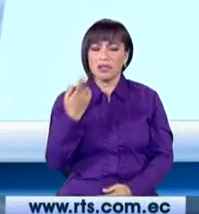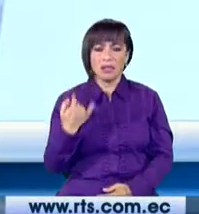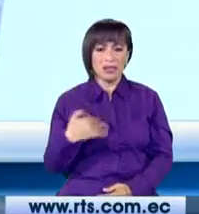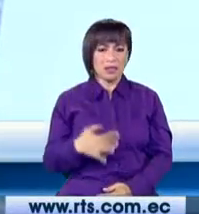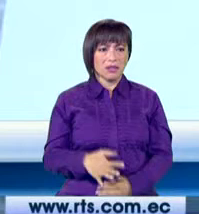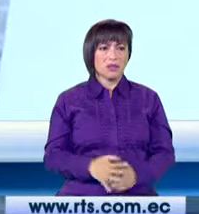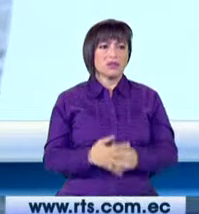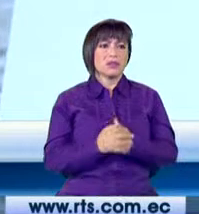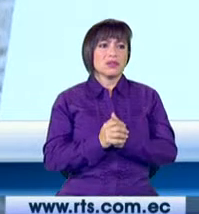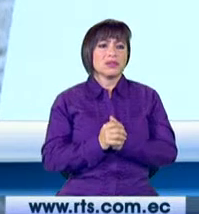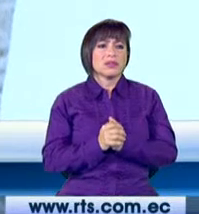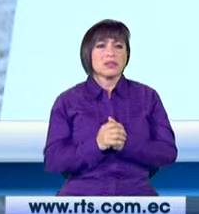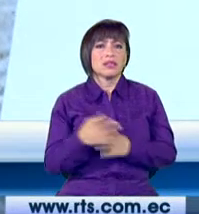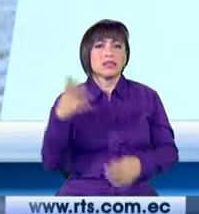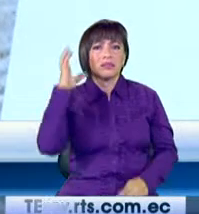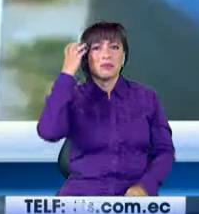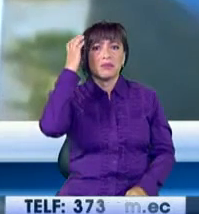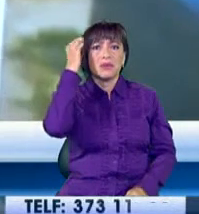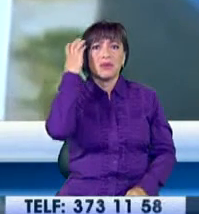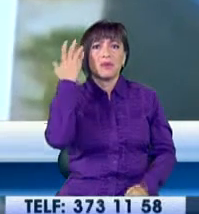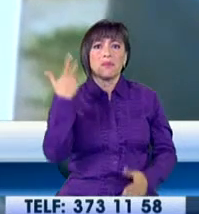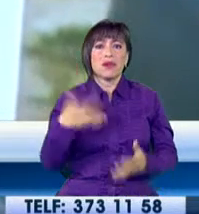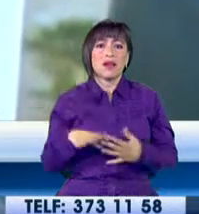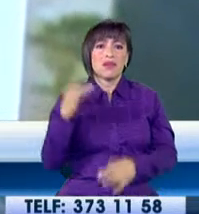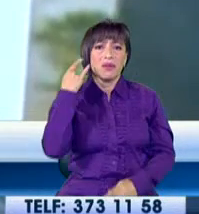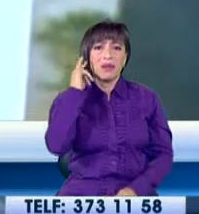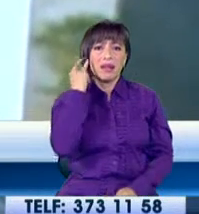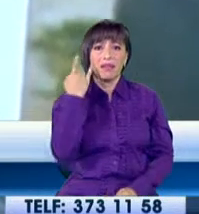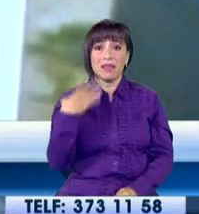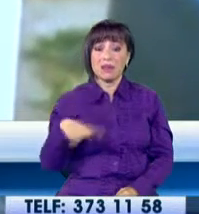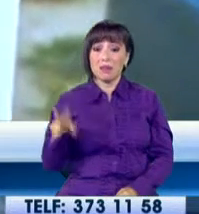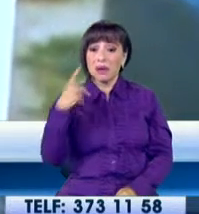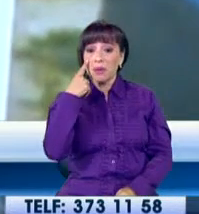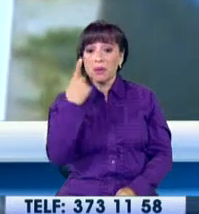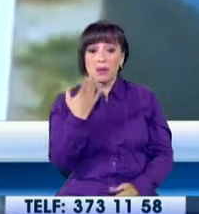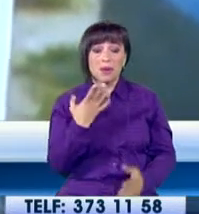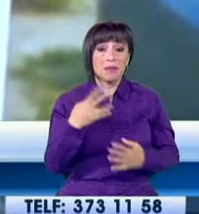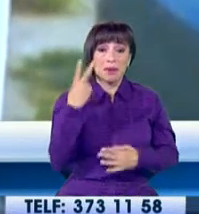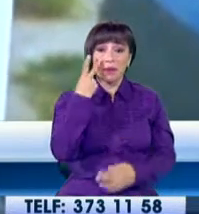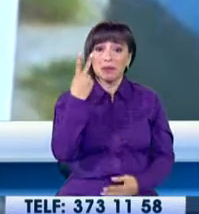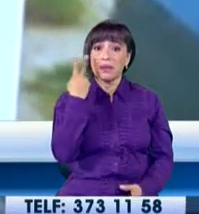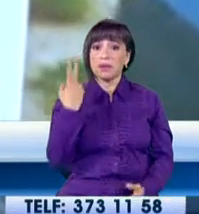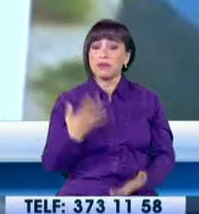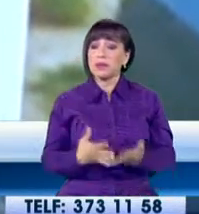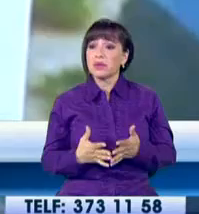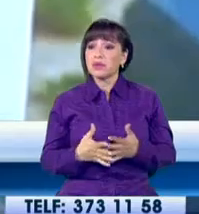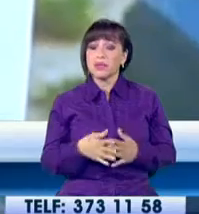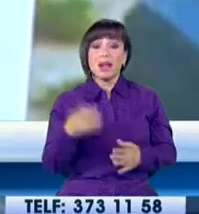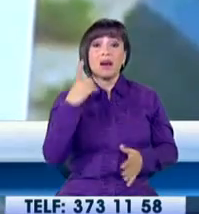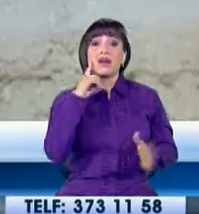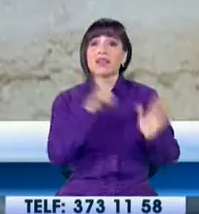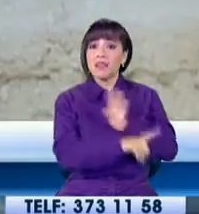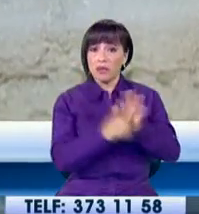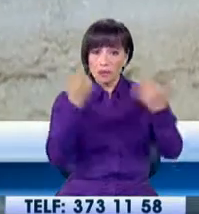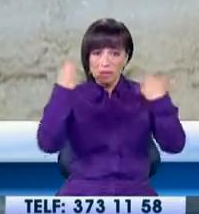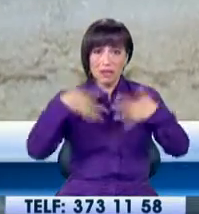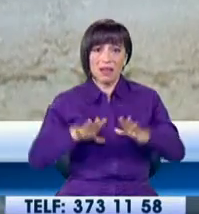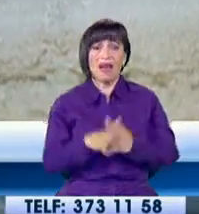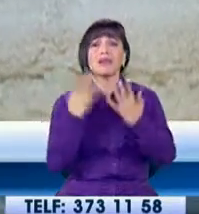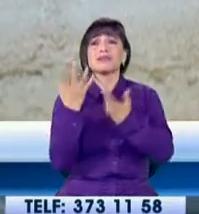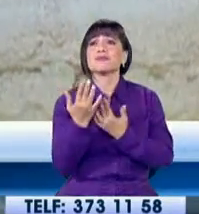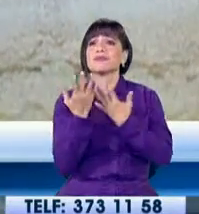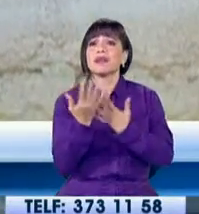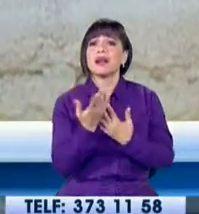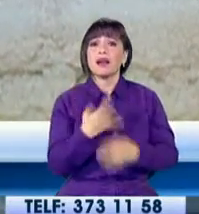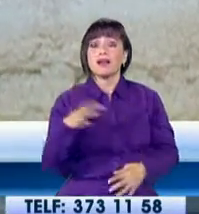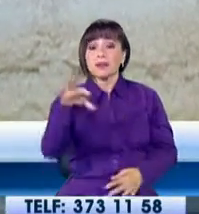ellos. No, nadie nos ha llamado, no. Han puesto todas las denuncias que se han sido de poner y todo está puesto en denuncias y todo. Pero esperamos a ver